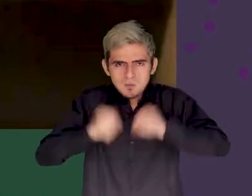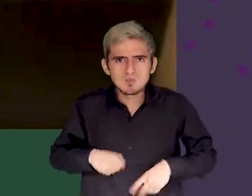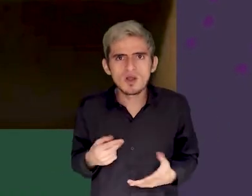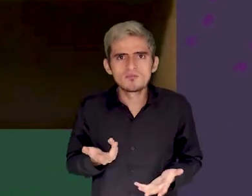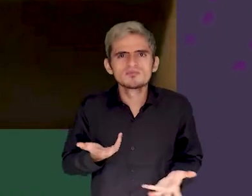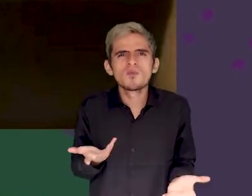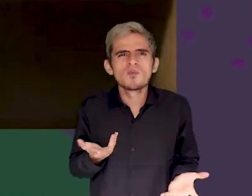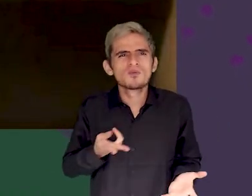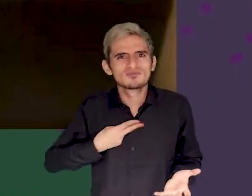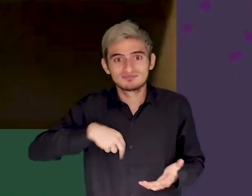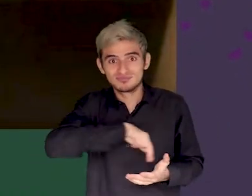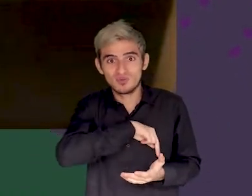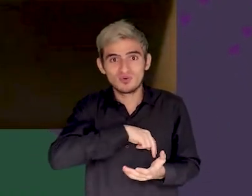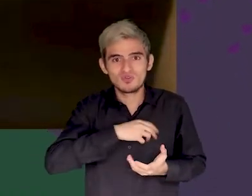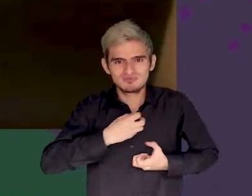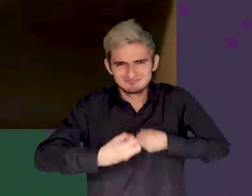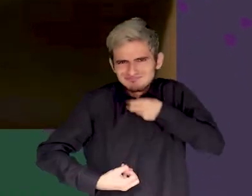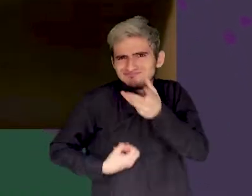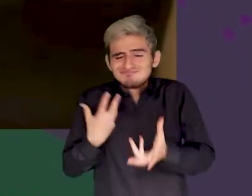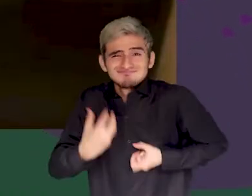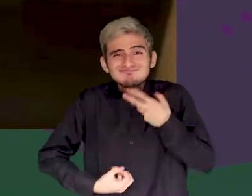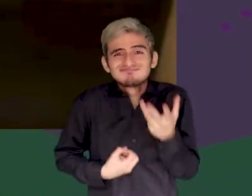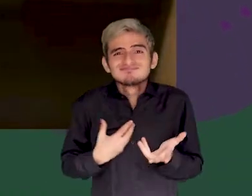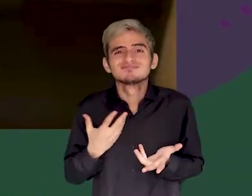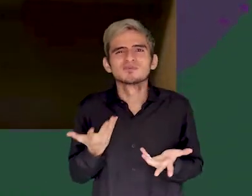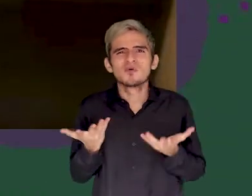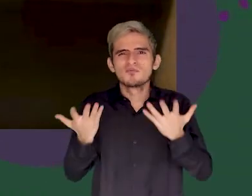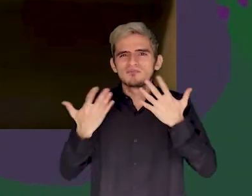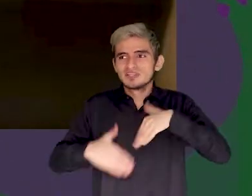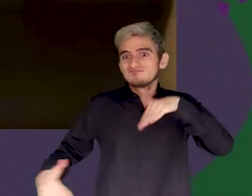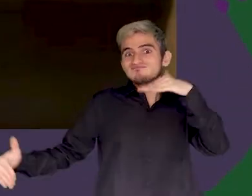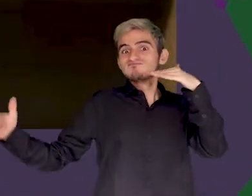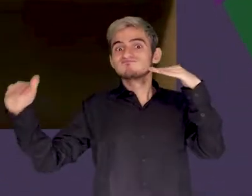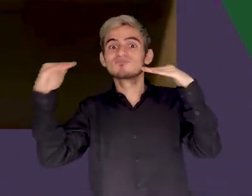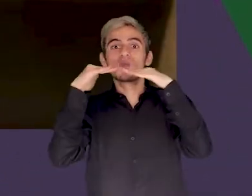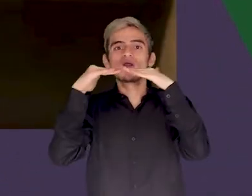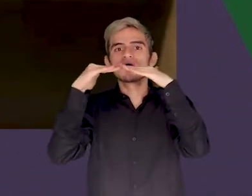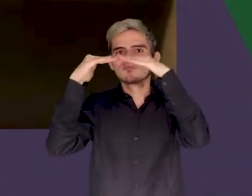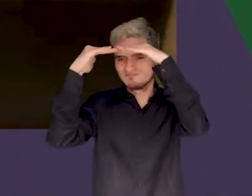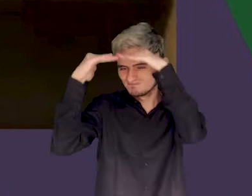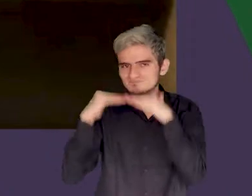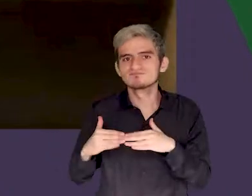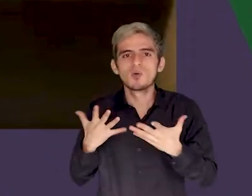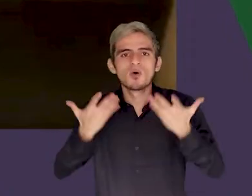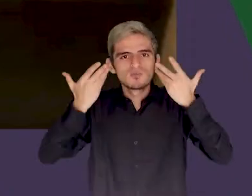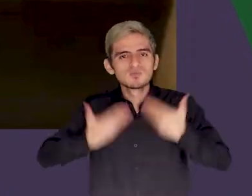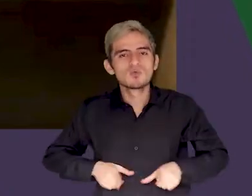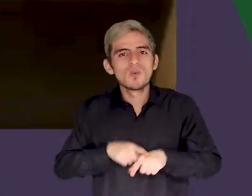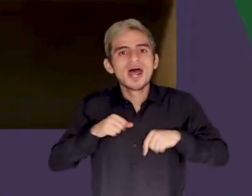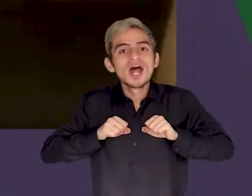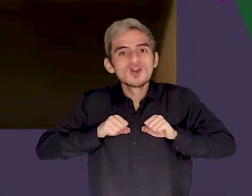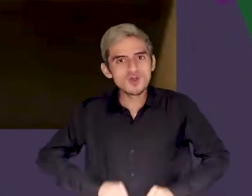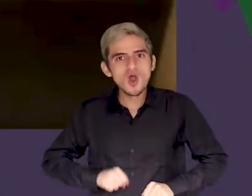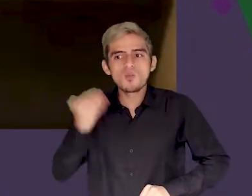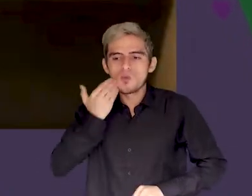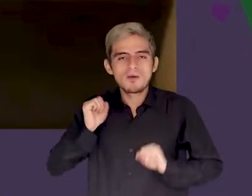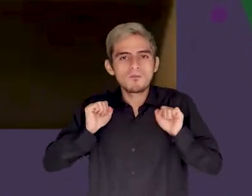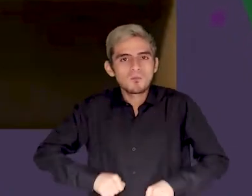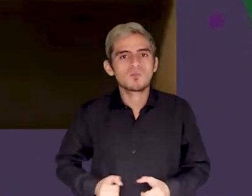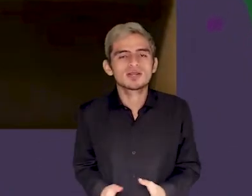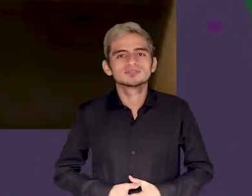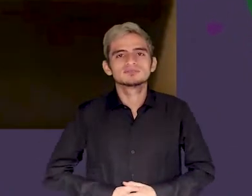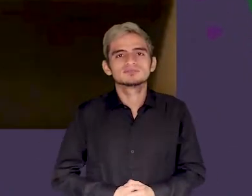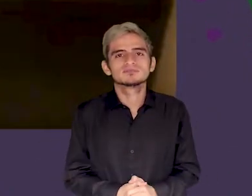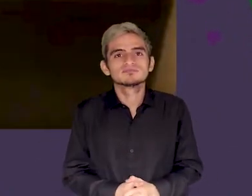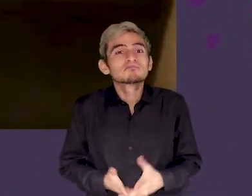de empezar a ser conscientes de nuestras capacidades y ser conscientes de nuestras virtudes bajo el